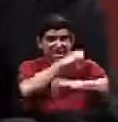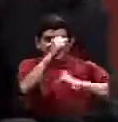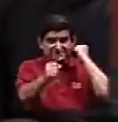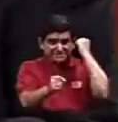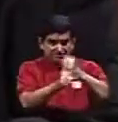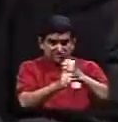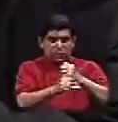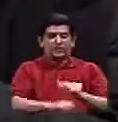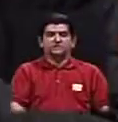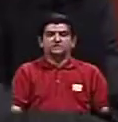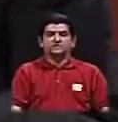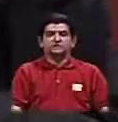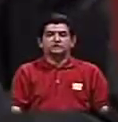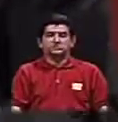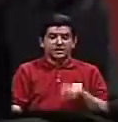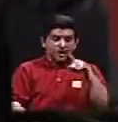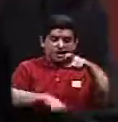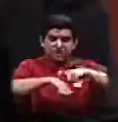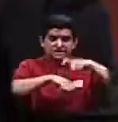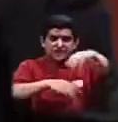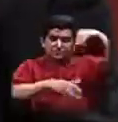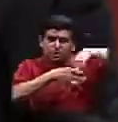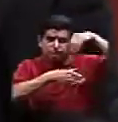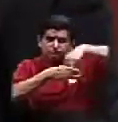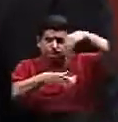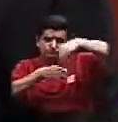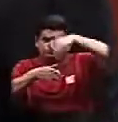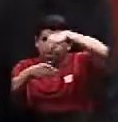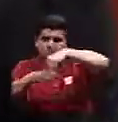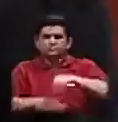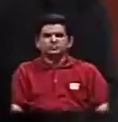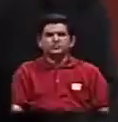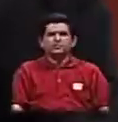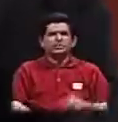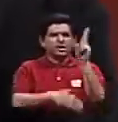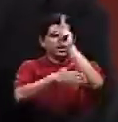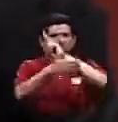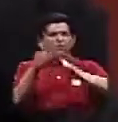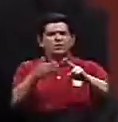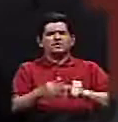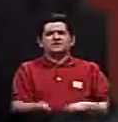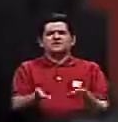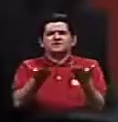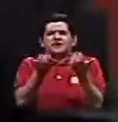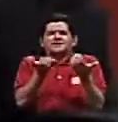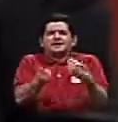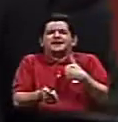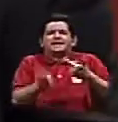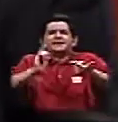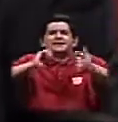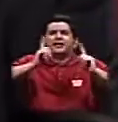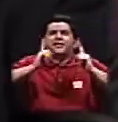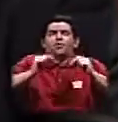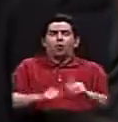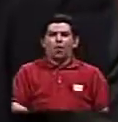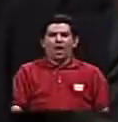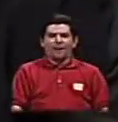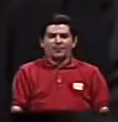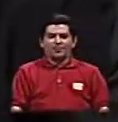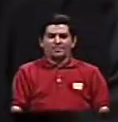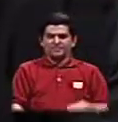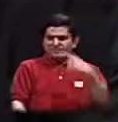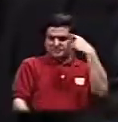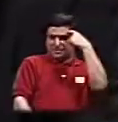años, donde se han hecho las inversiones, ¿a qué universidad se aspira? ¿Cuál es la